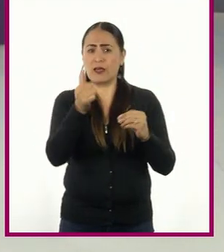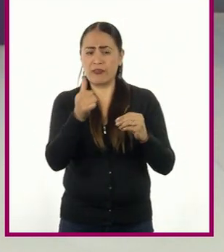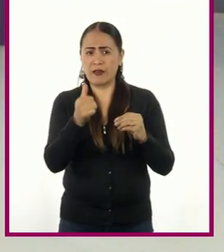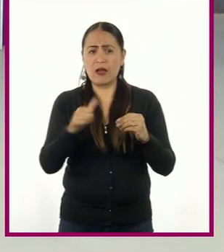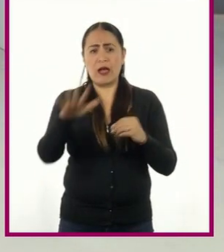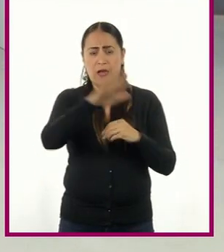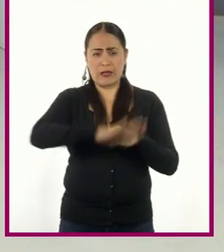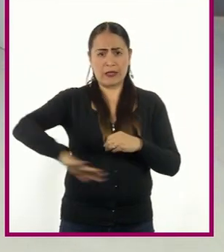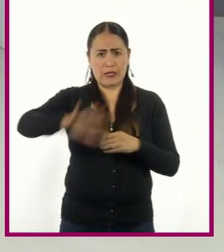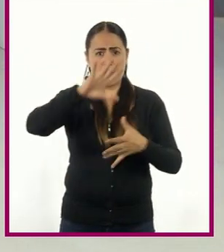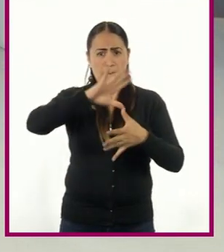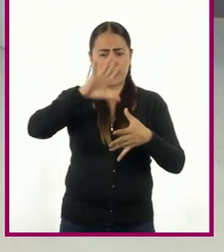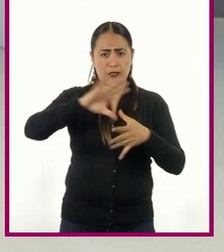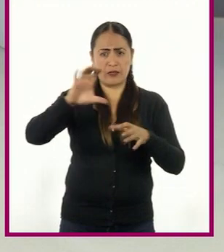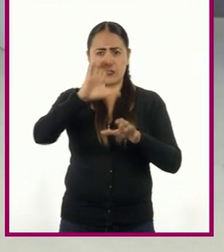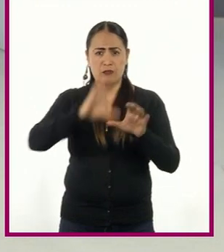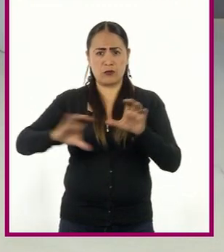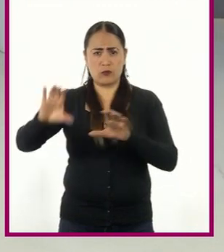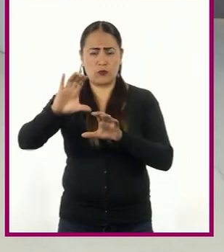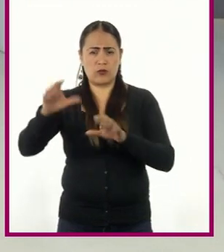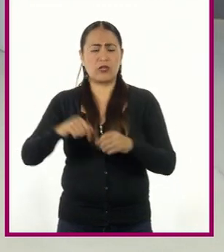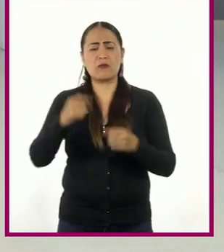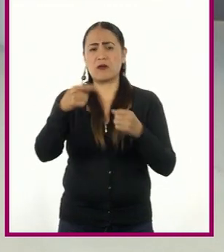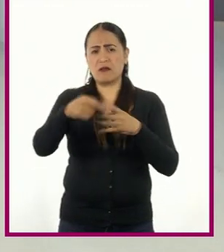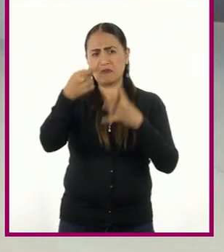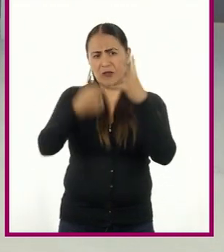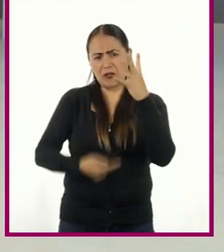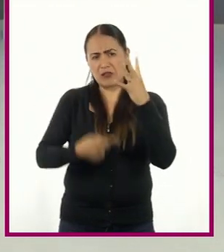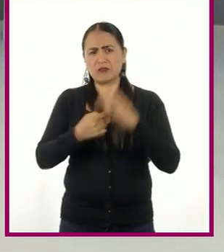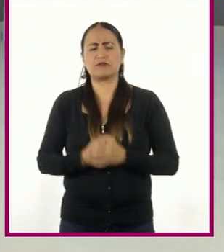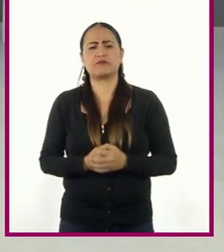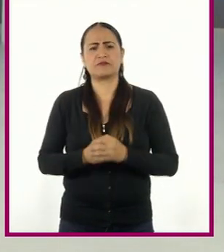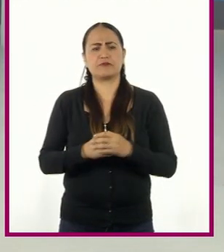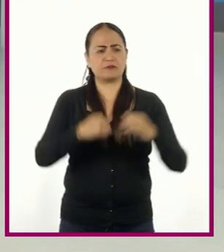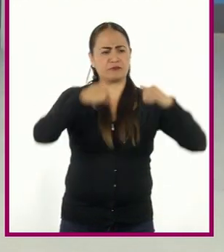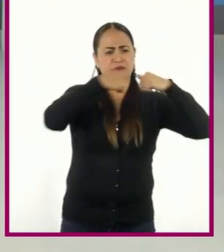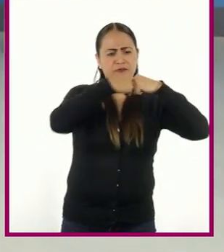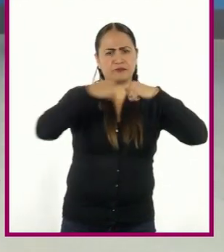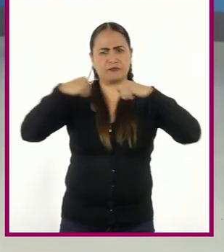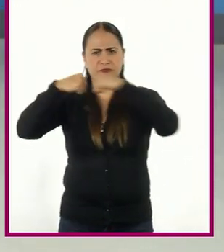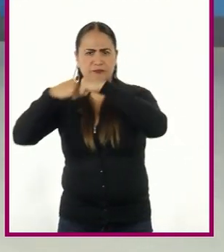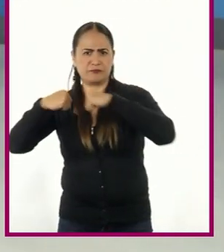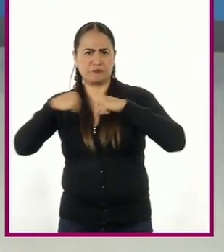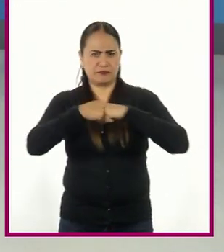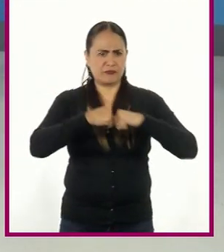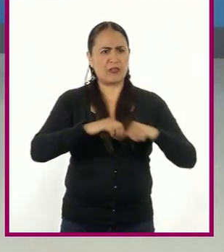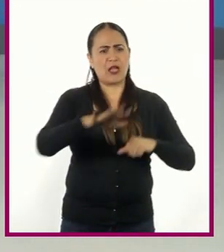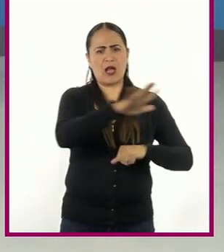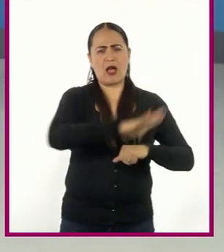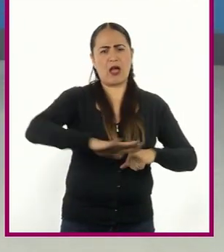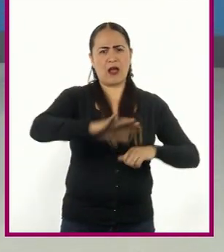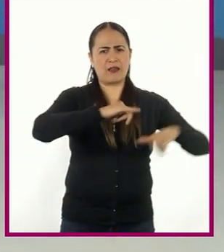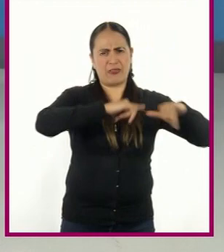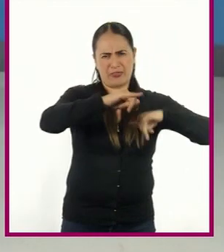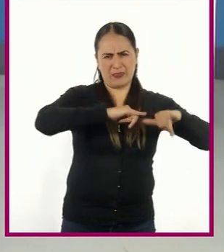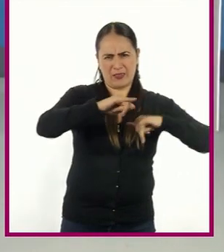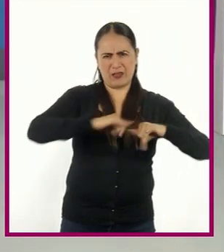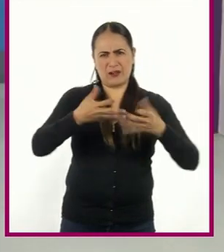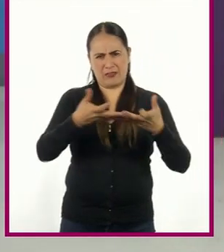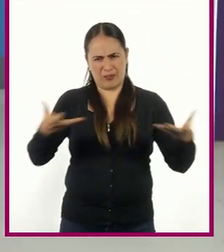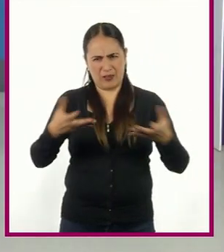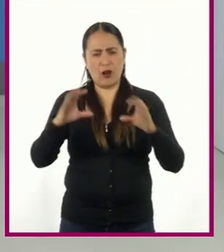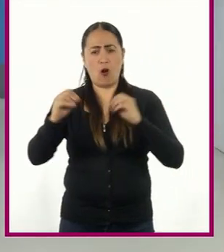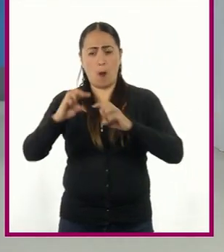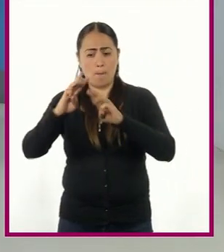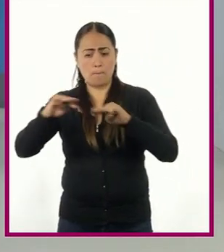estabilidad de ese escenario. Los conflictos relativos a la delimitación del territorio, sea terrestre o sea marítimo, alteran de